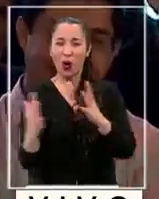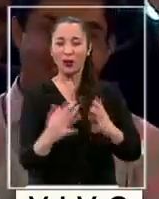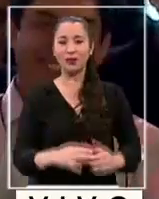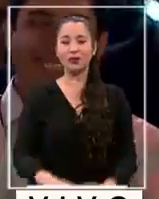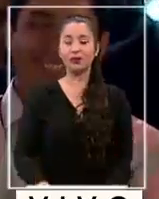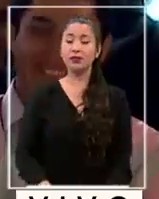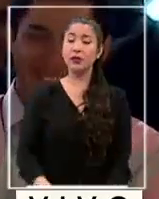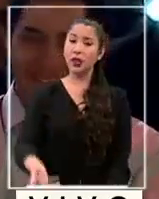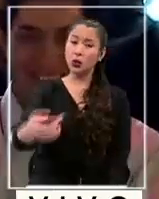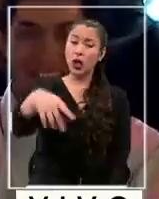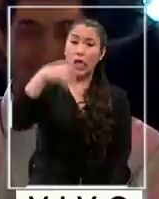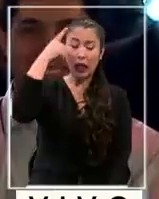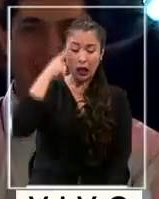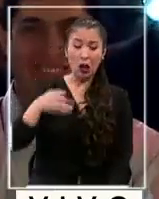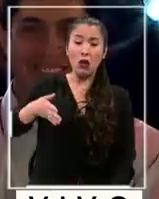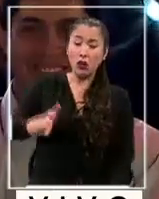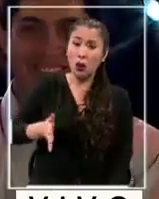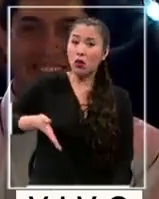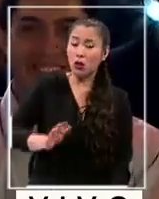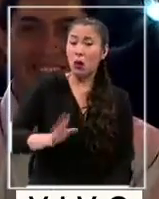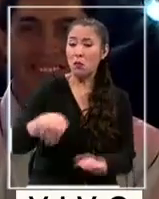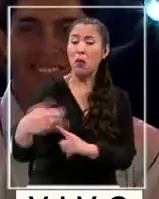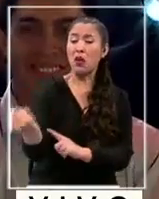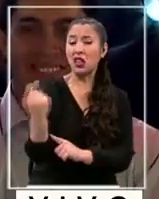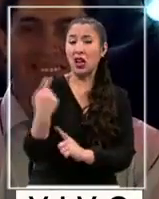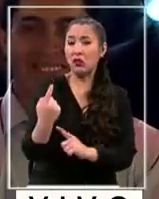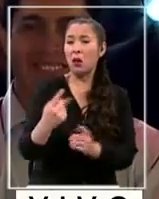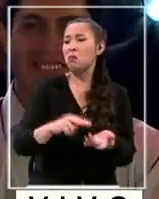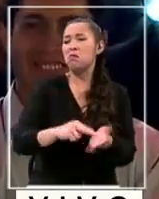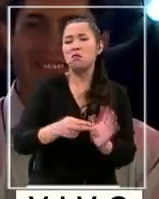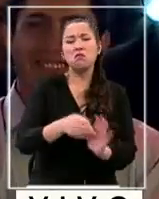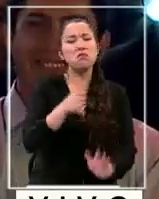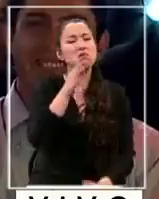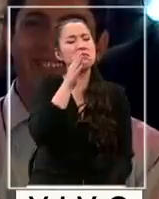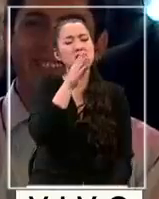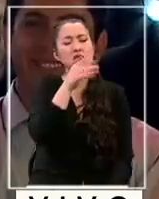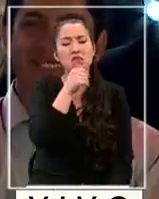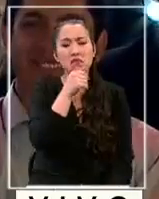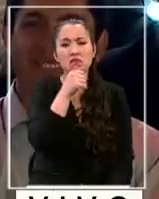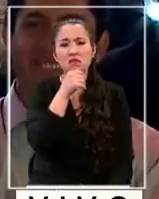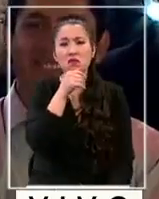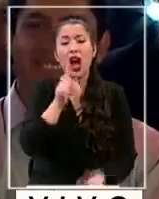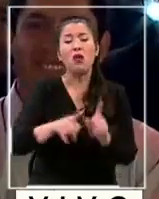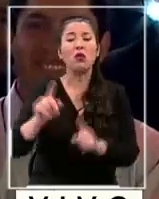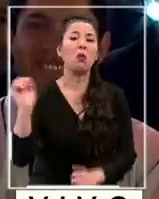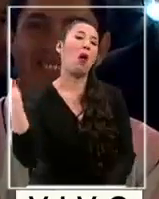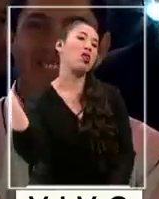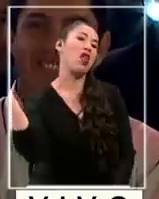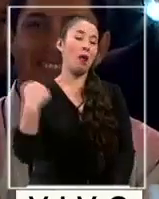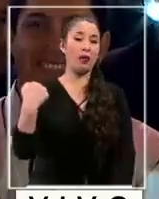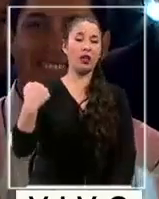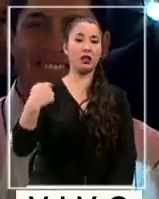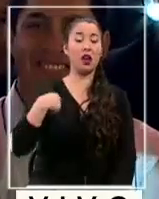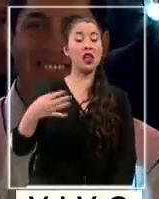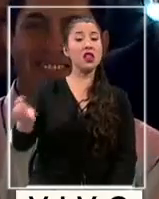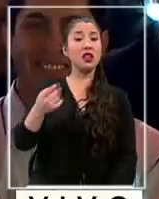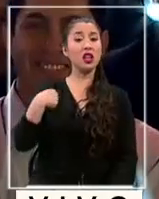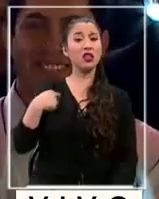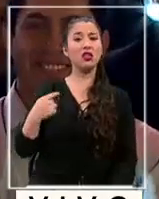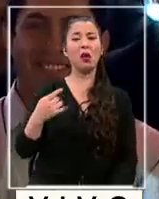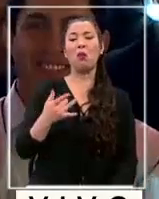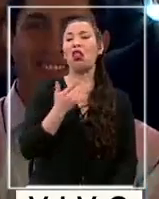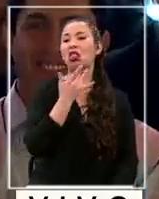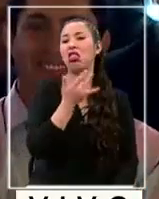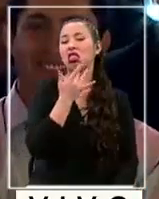Y si quieren seguir con eso, no hay problema. Por ahí hay desprecio. Y dicen que soy un simple técnico